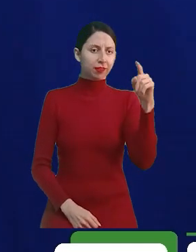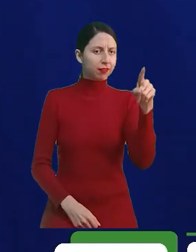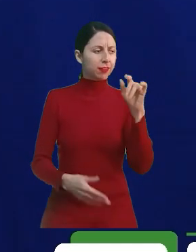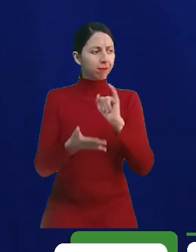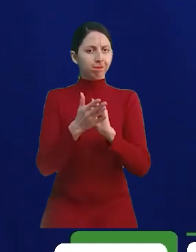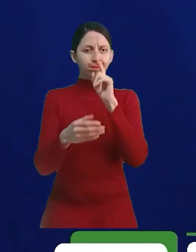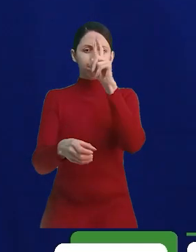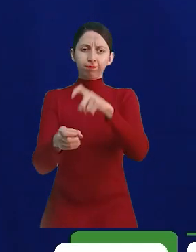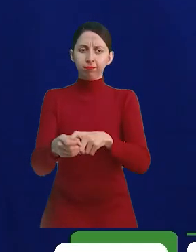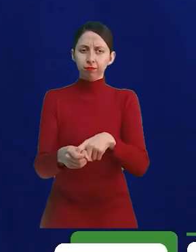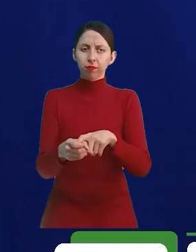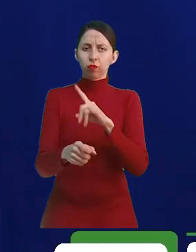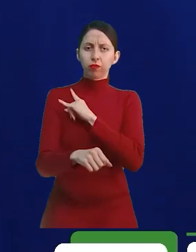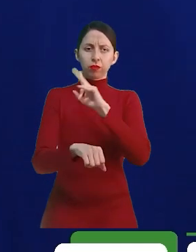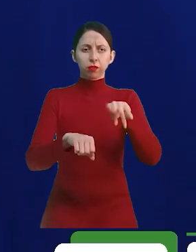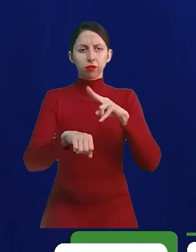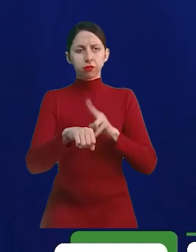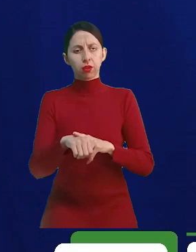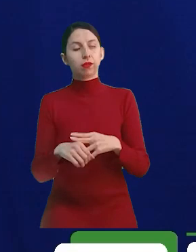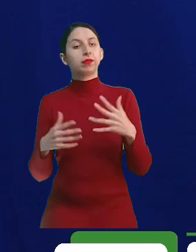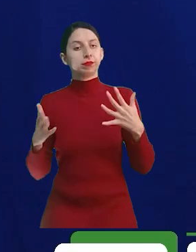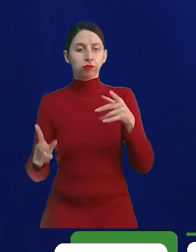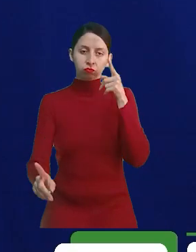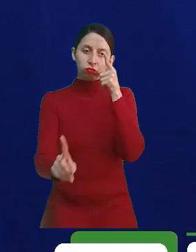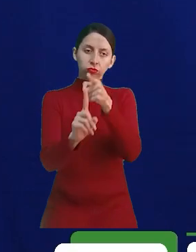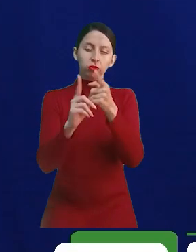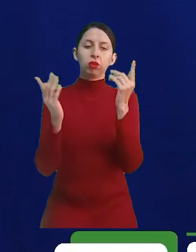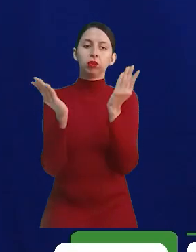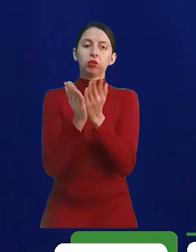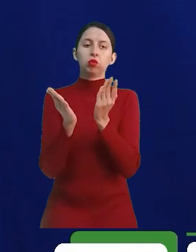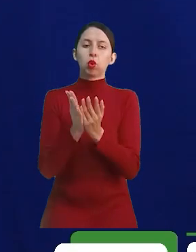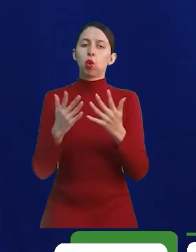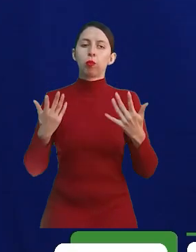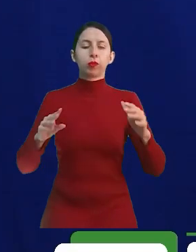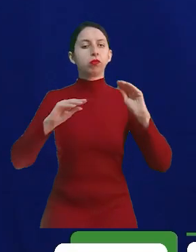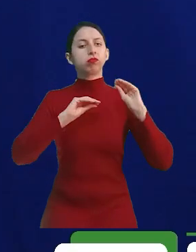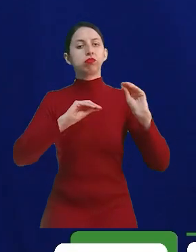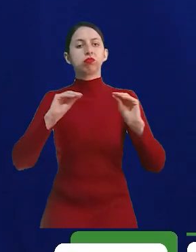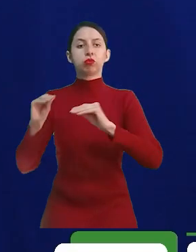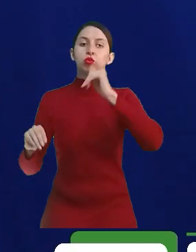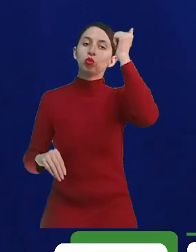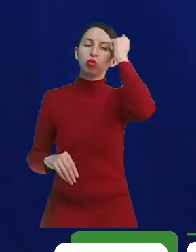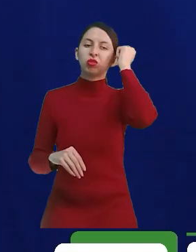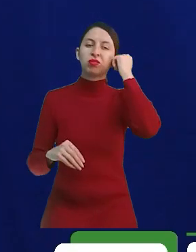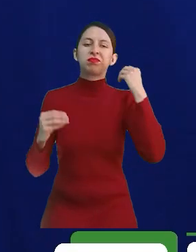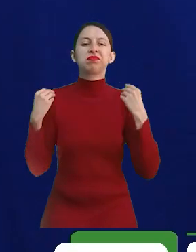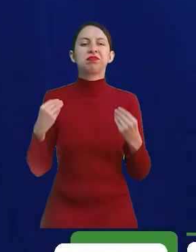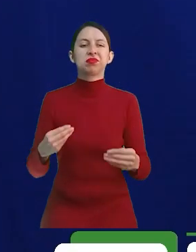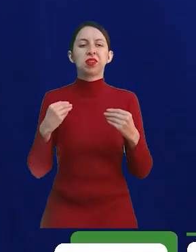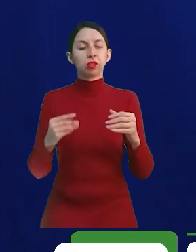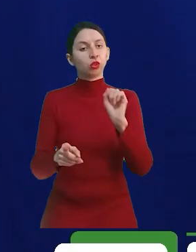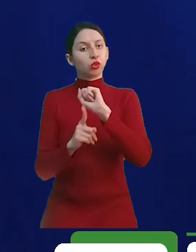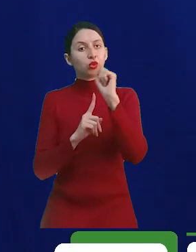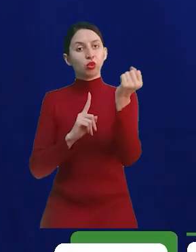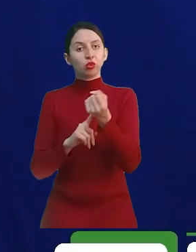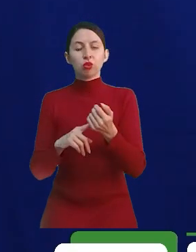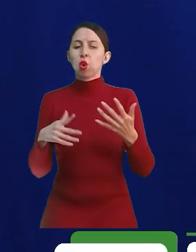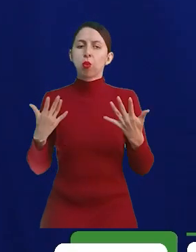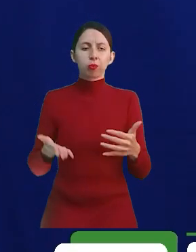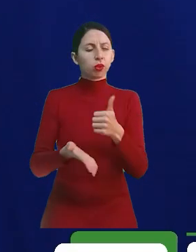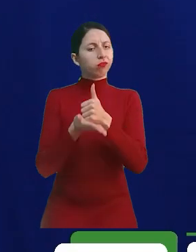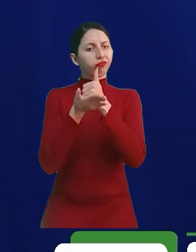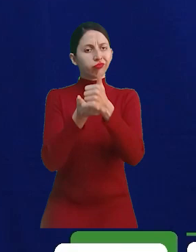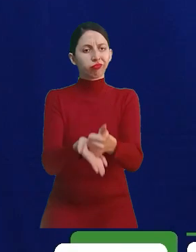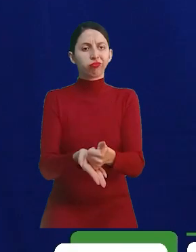dé respuestas a las preguntas fundamentales de los fines de la educación para qué estamos formando maestros para qué tipo de